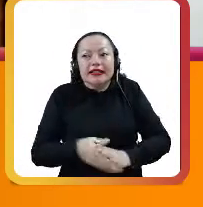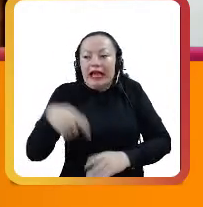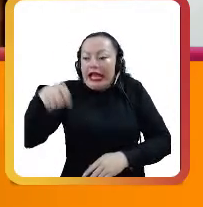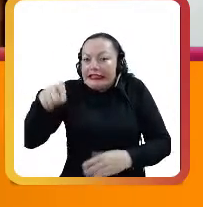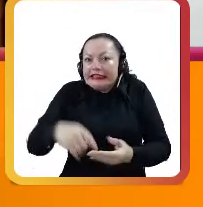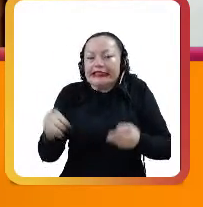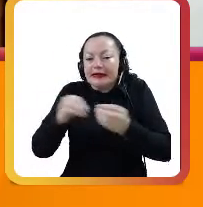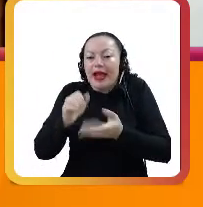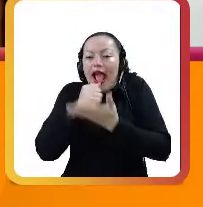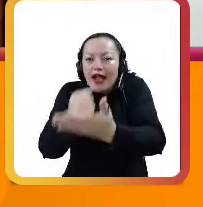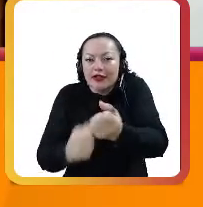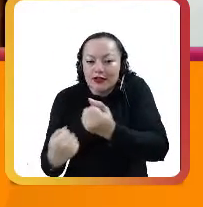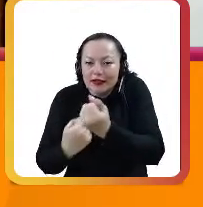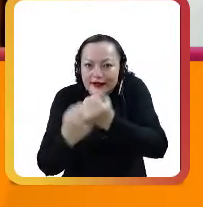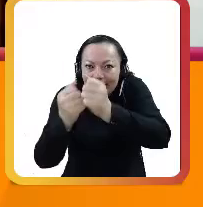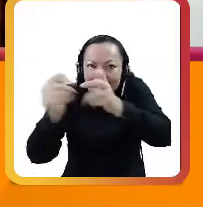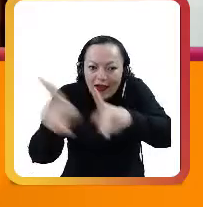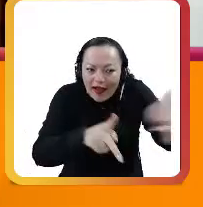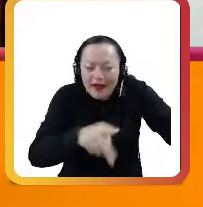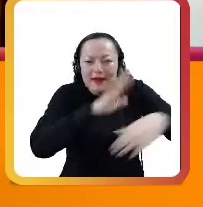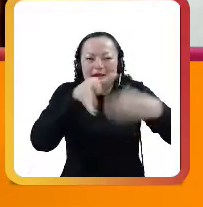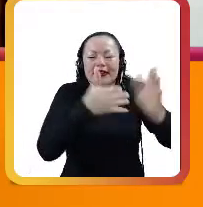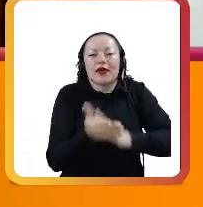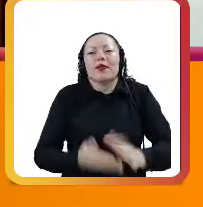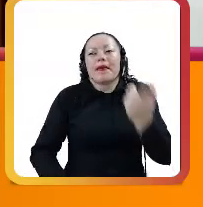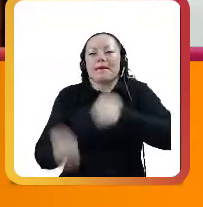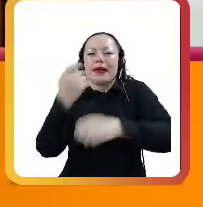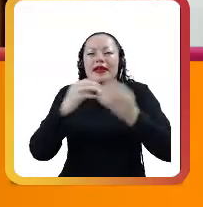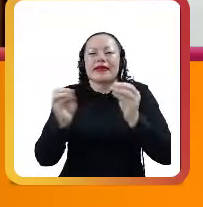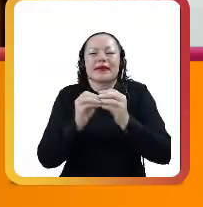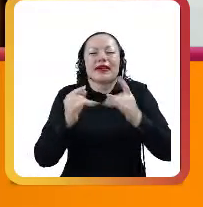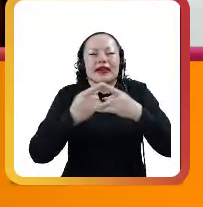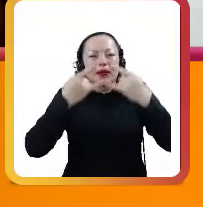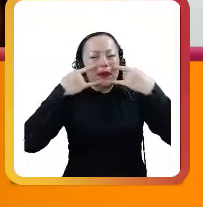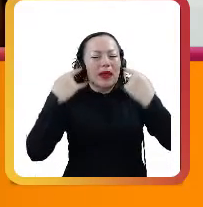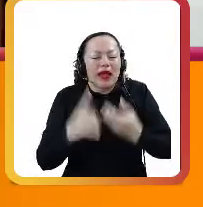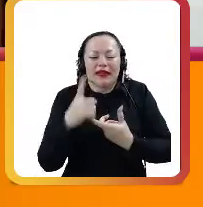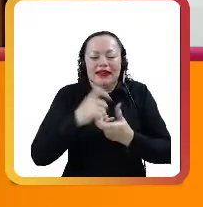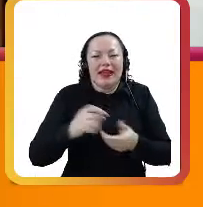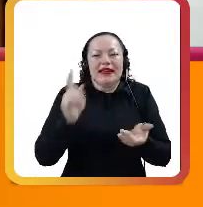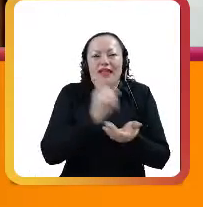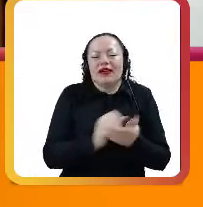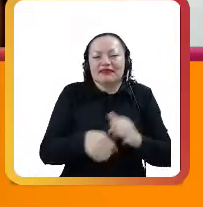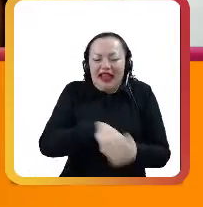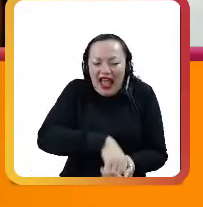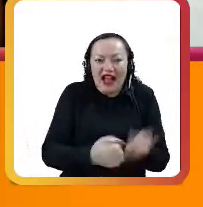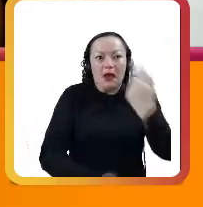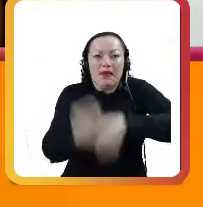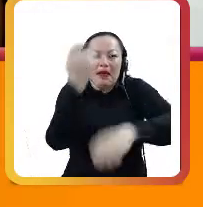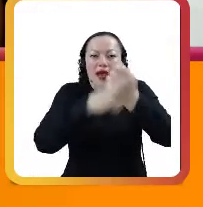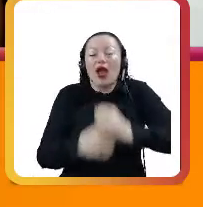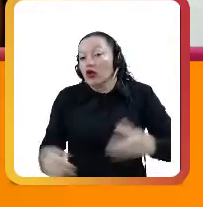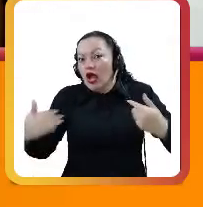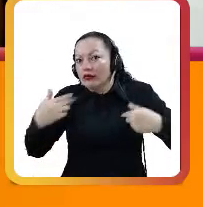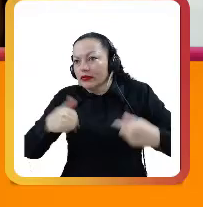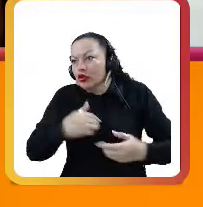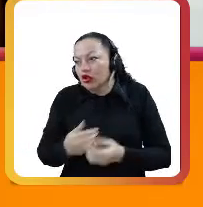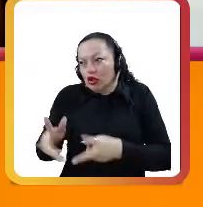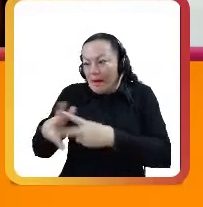la gente. Entonces, si lo que se está vendiendo ahorita son tapabocas, gel antibacterial, pues él dijo, vamos a movernos por ese